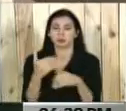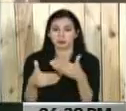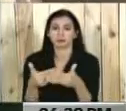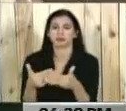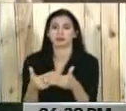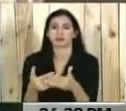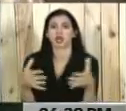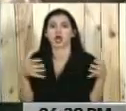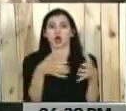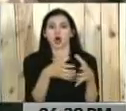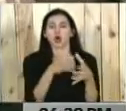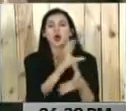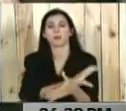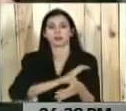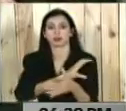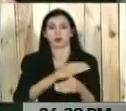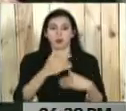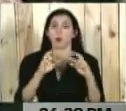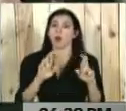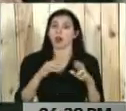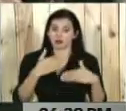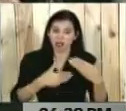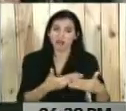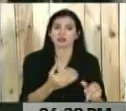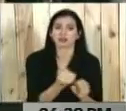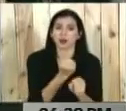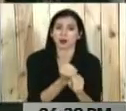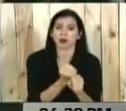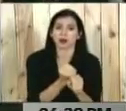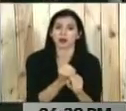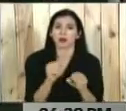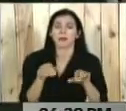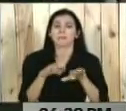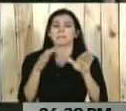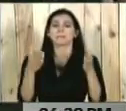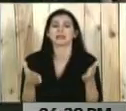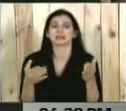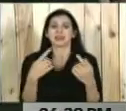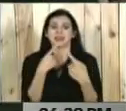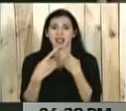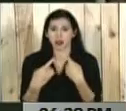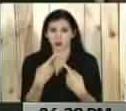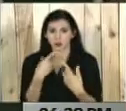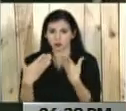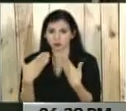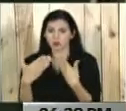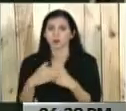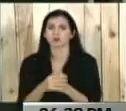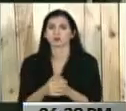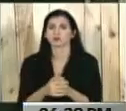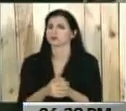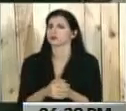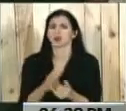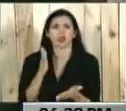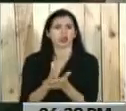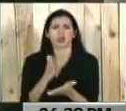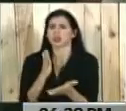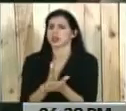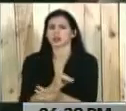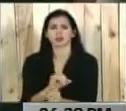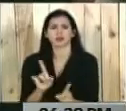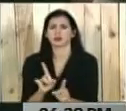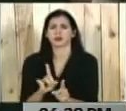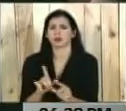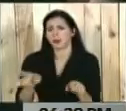las comisiones de trabajo de la mesa de diálogo. Y no insistamos en el escenario de